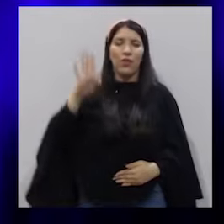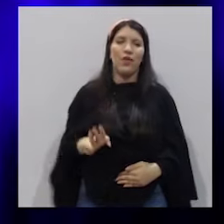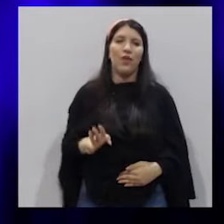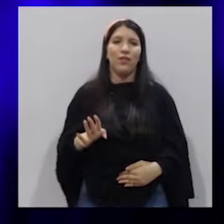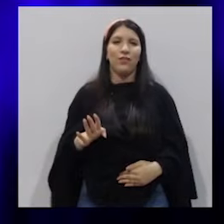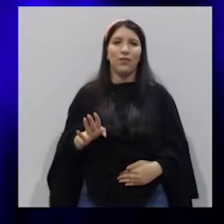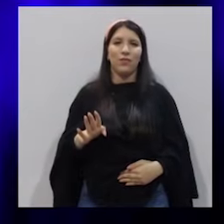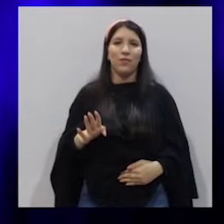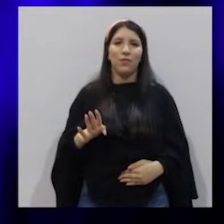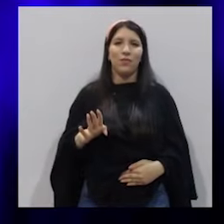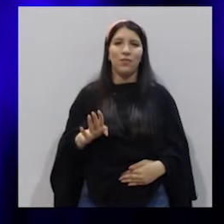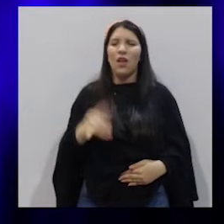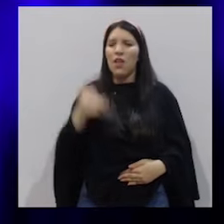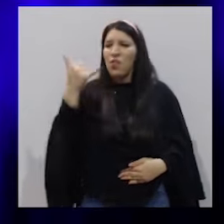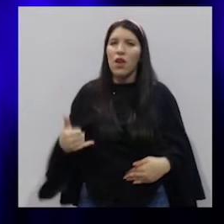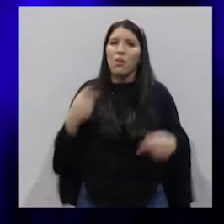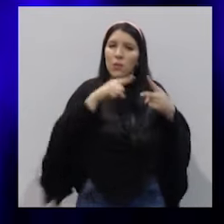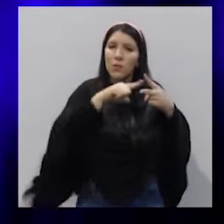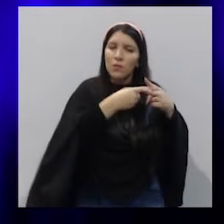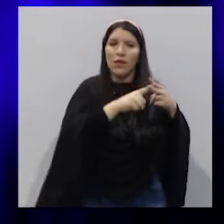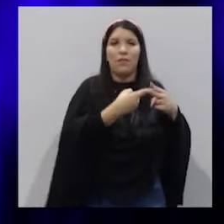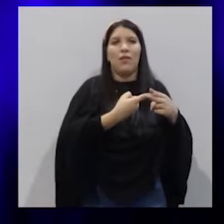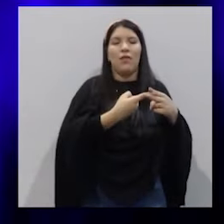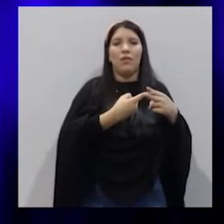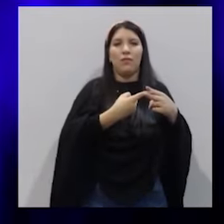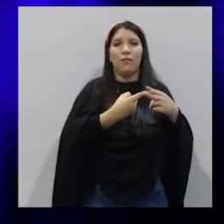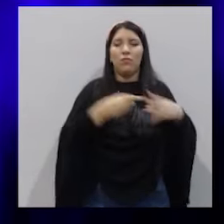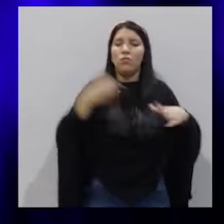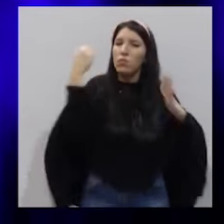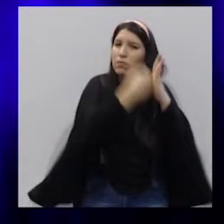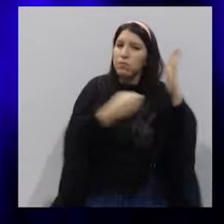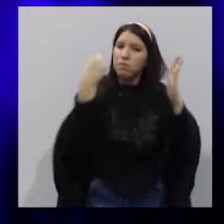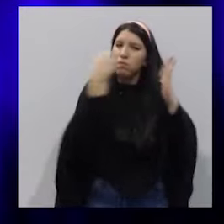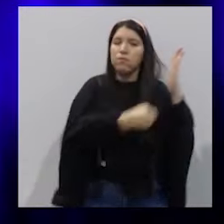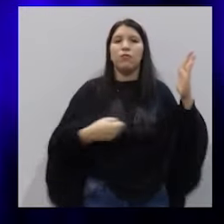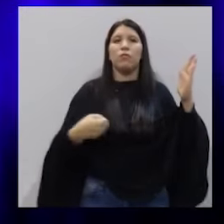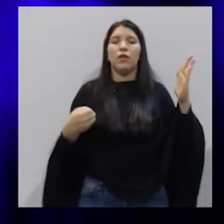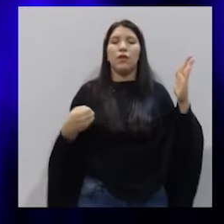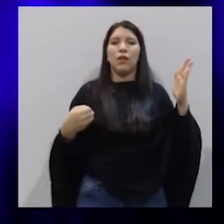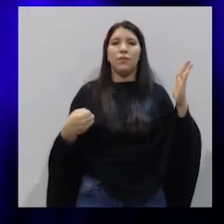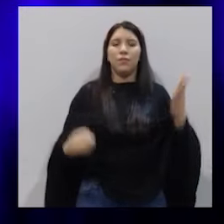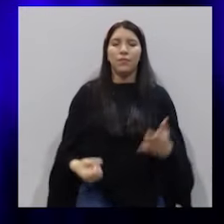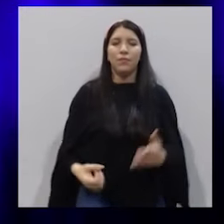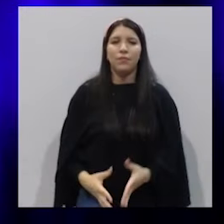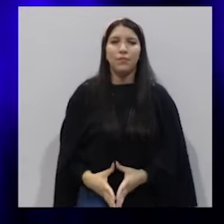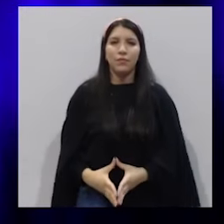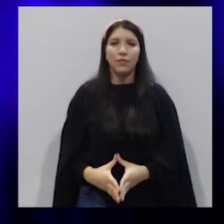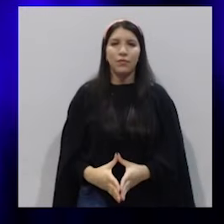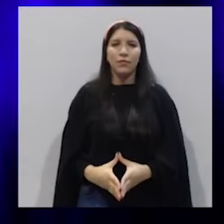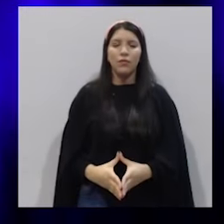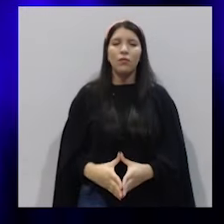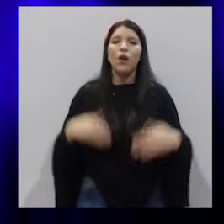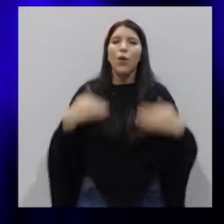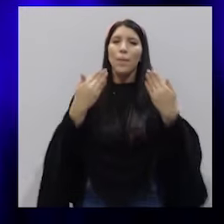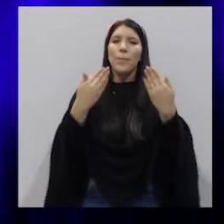feliz agradable a dios pero también entre nosotros que realmente el